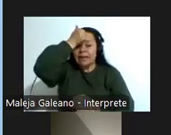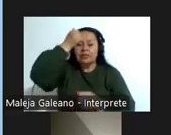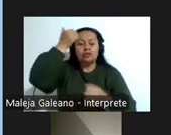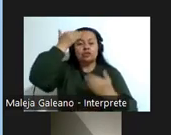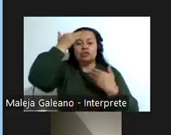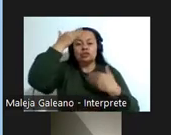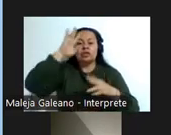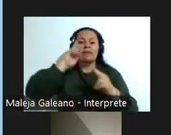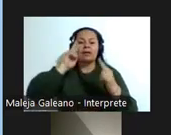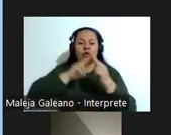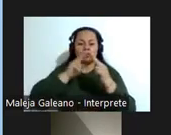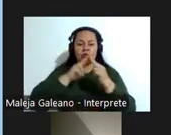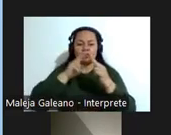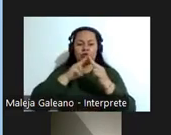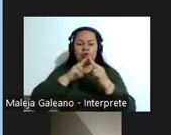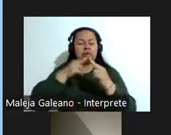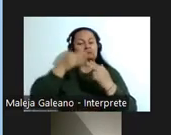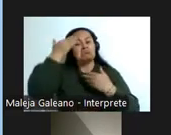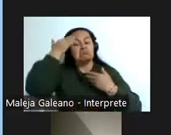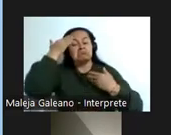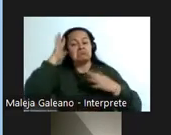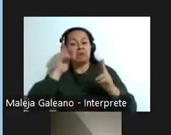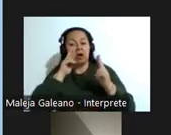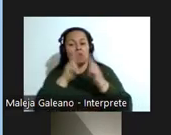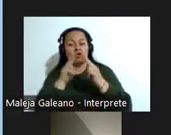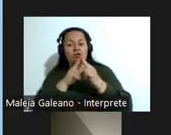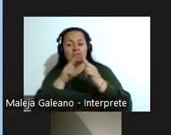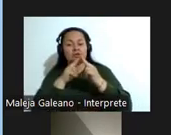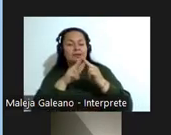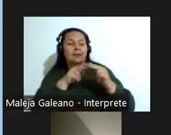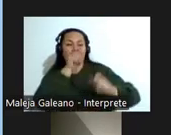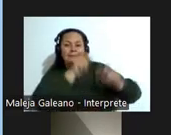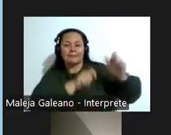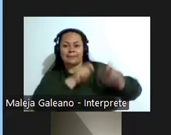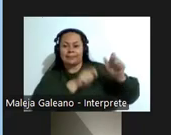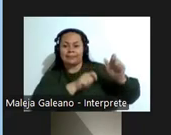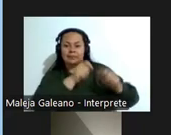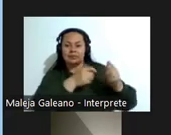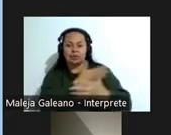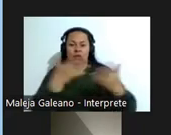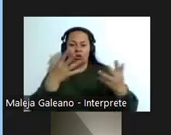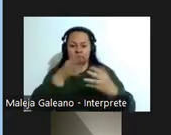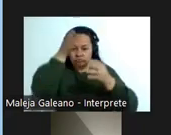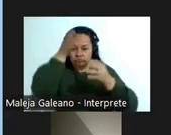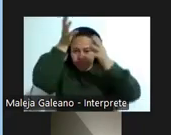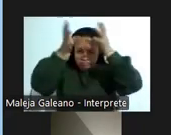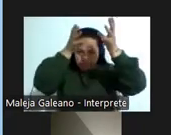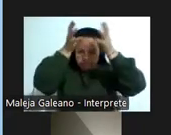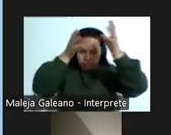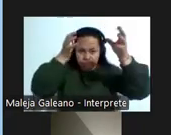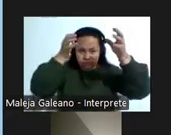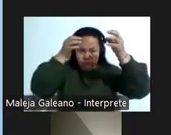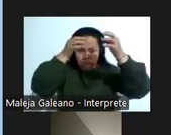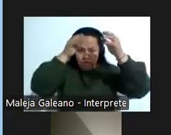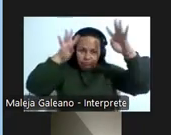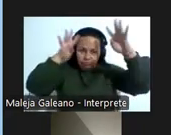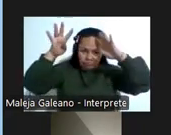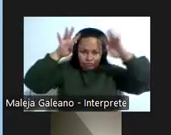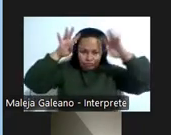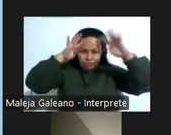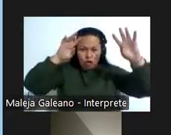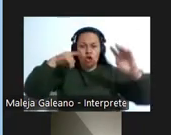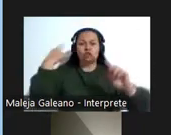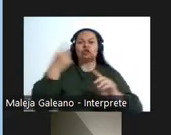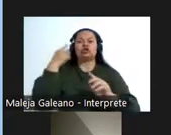desconocernos y que nos desconozcan como sujetos y sujetas creadores de conocimiento, que la investigación solo reconozcamos